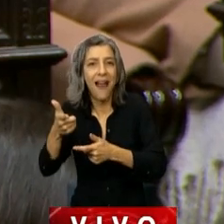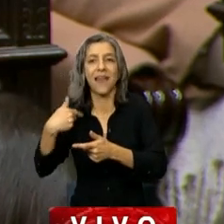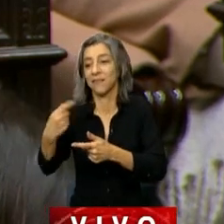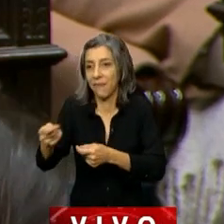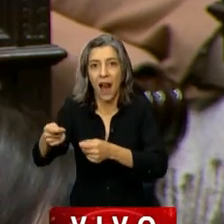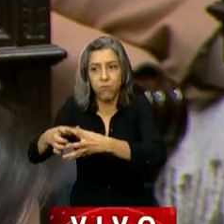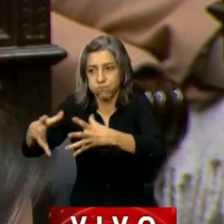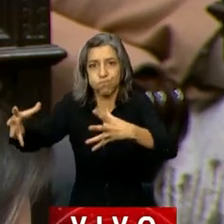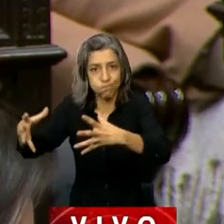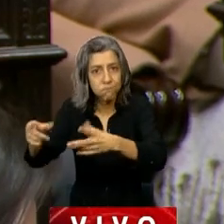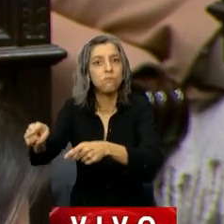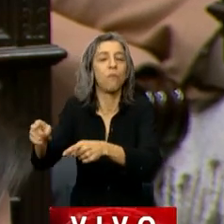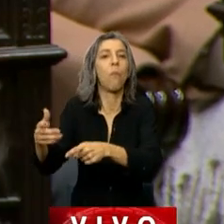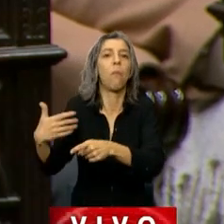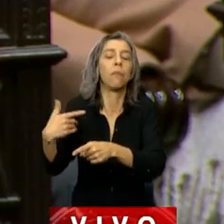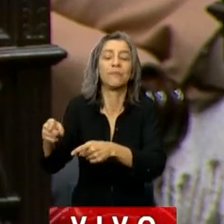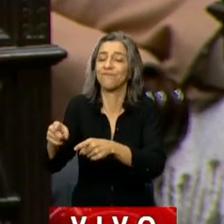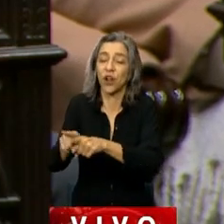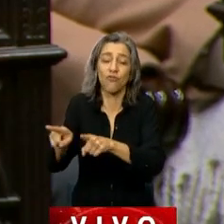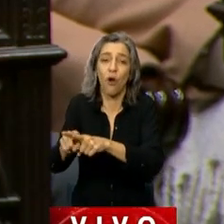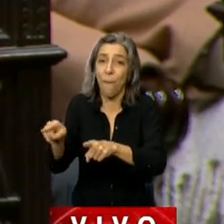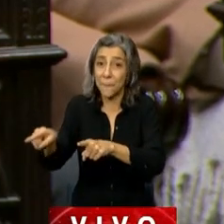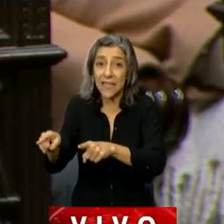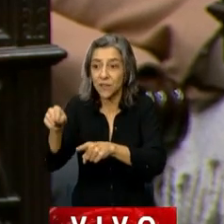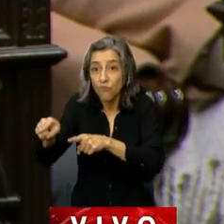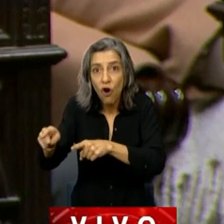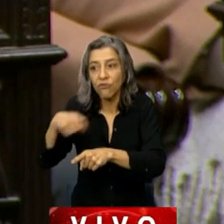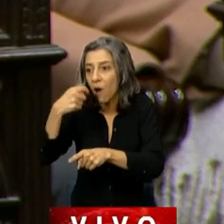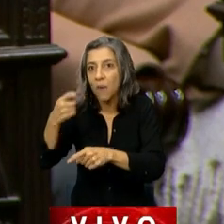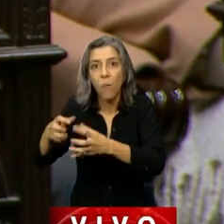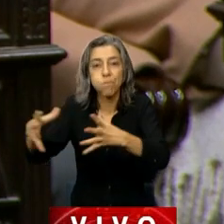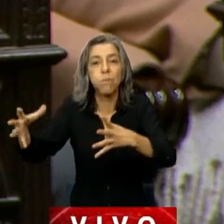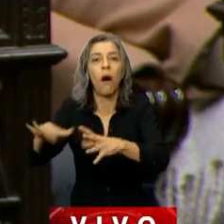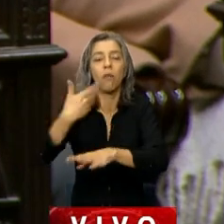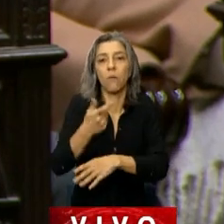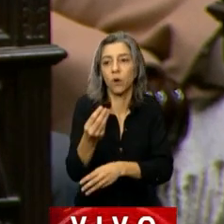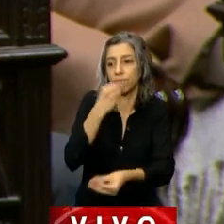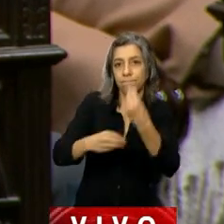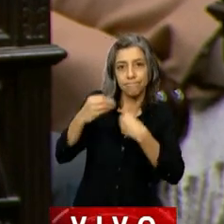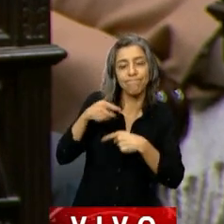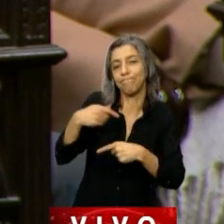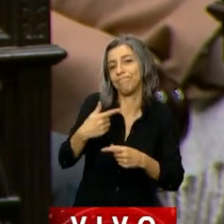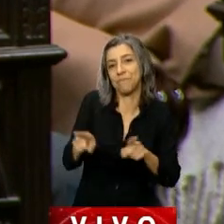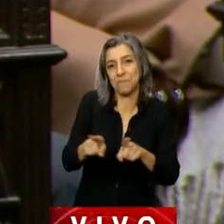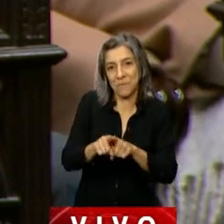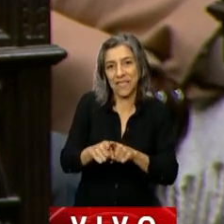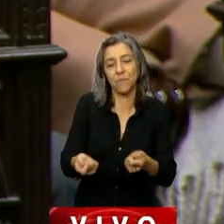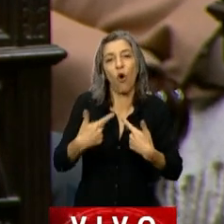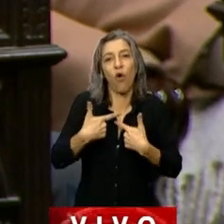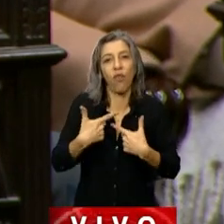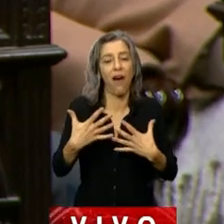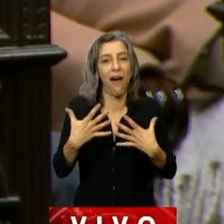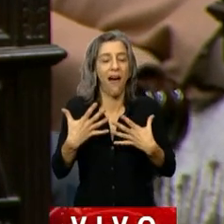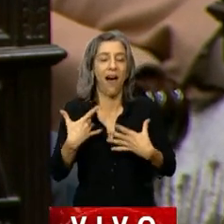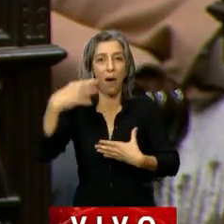luego sean consumidos, también aceleran exponencialmente este proceso de resistencia a los